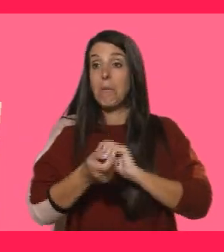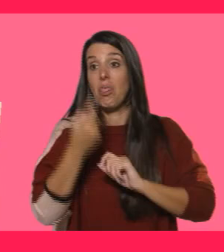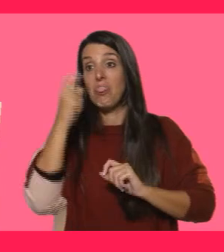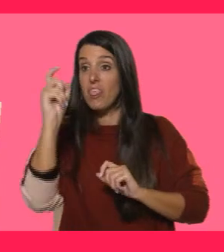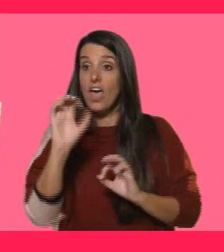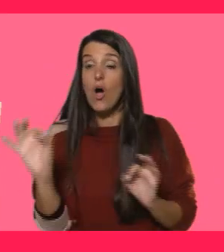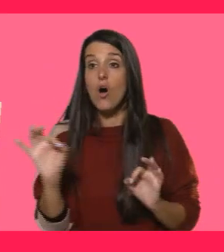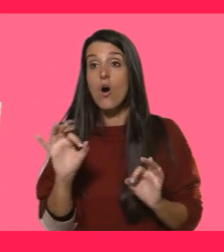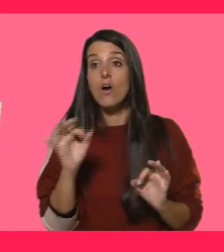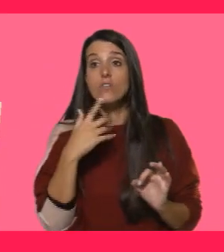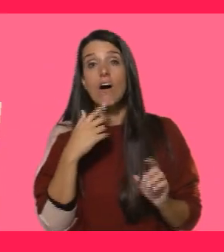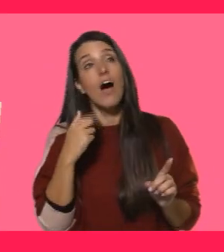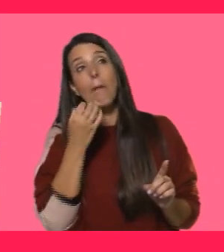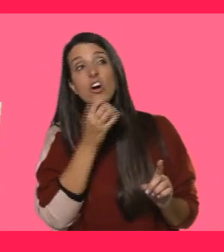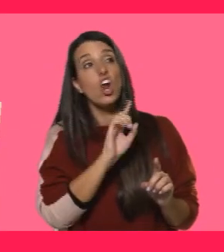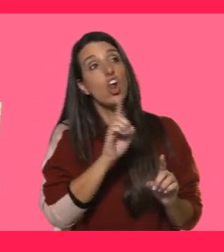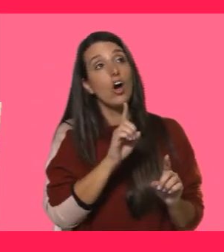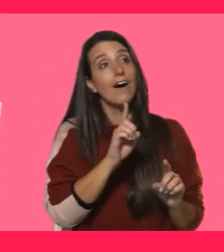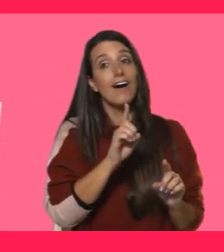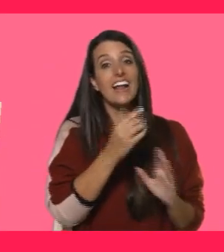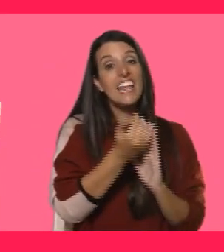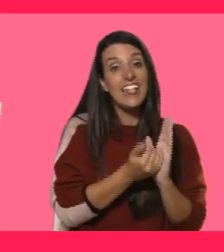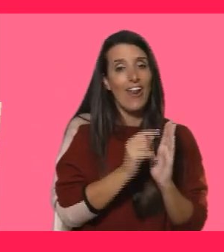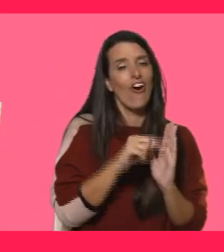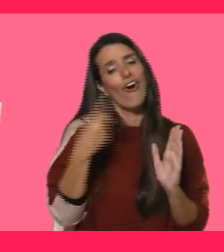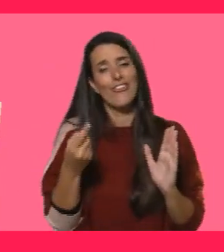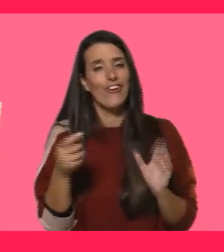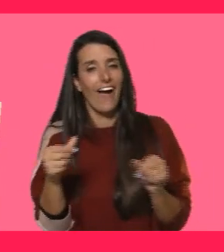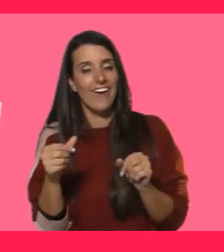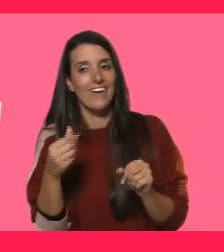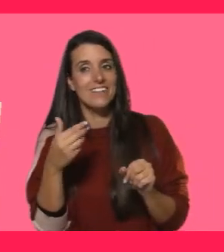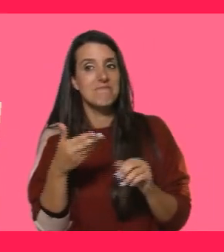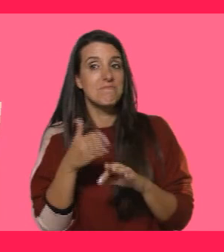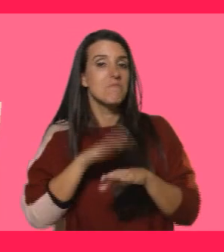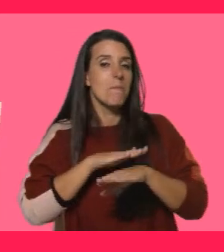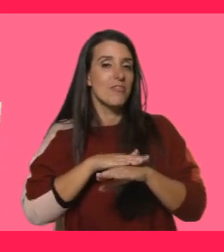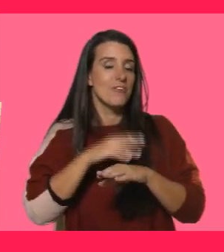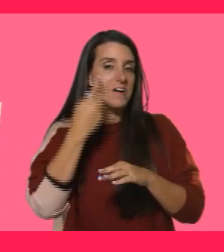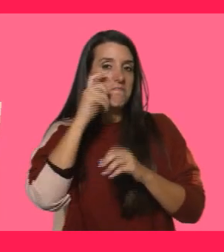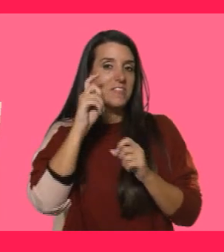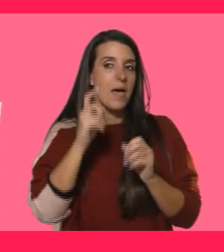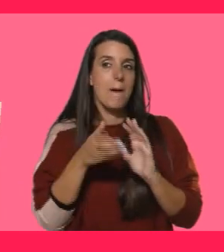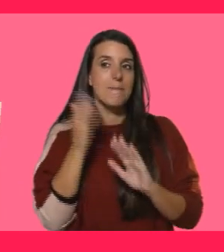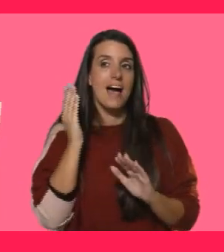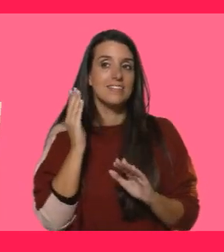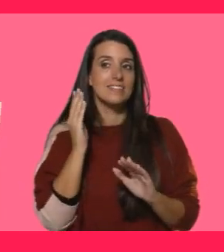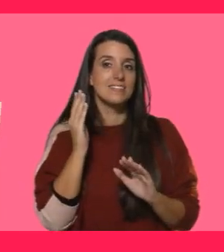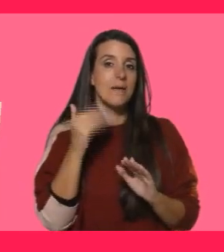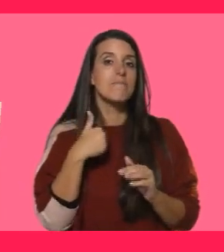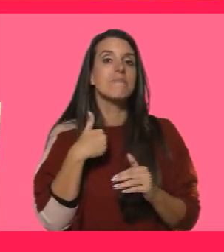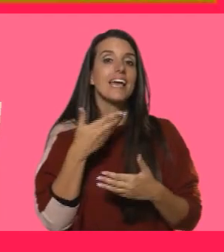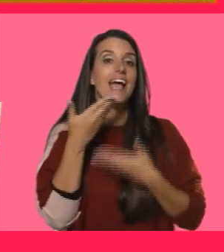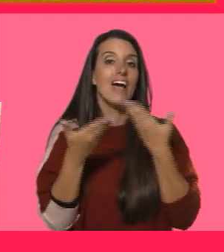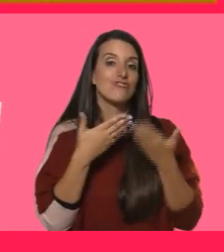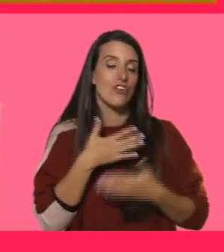voy cambiando que digo, voy a hacer este tema y que hace pila que no lo toco y lo hago, pero generalmente toco mis